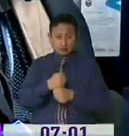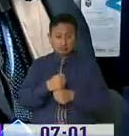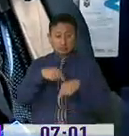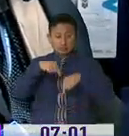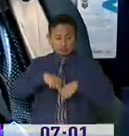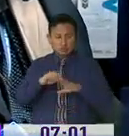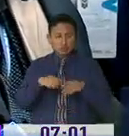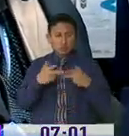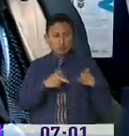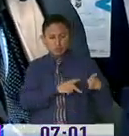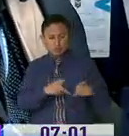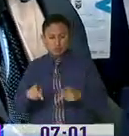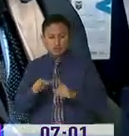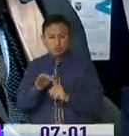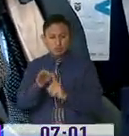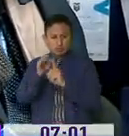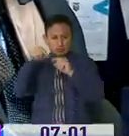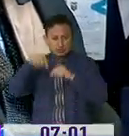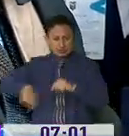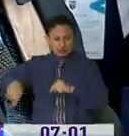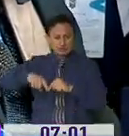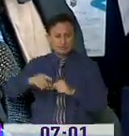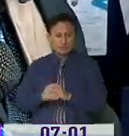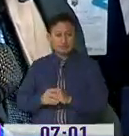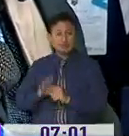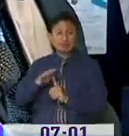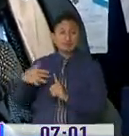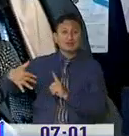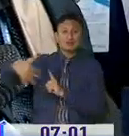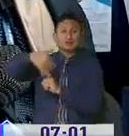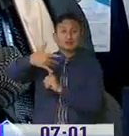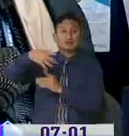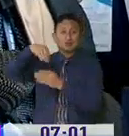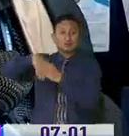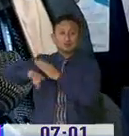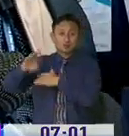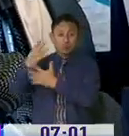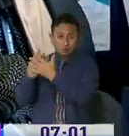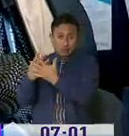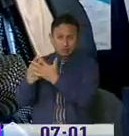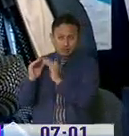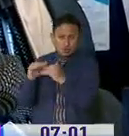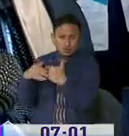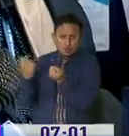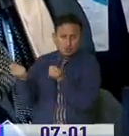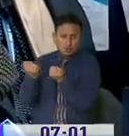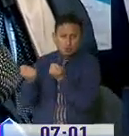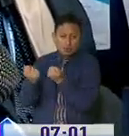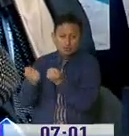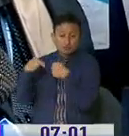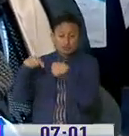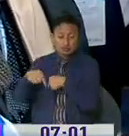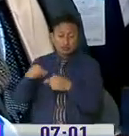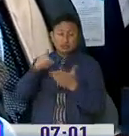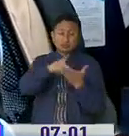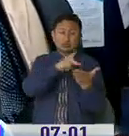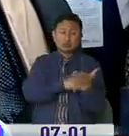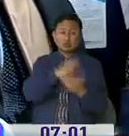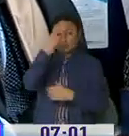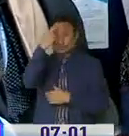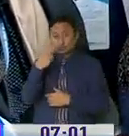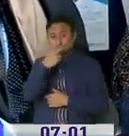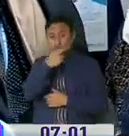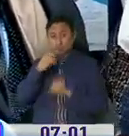el manejo de la situación en las cárceles y para un proyecto de rehabilitación social de carácter